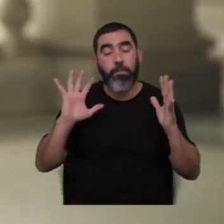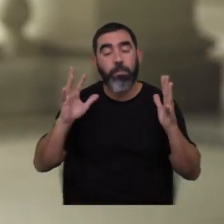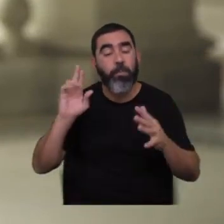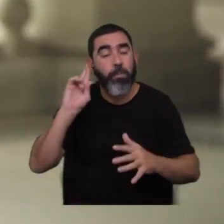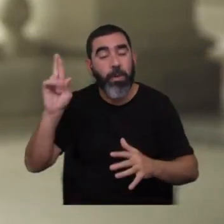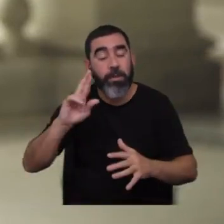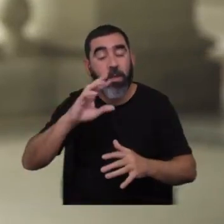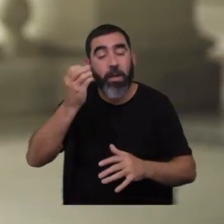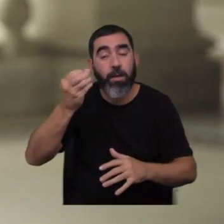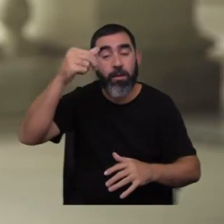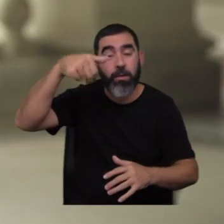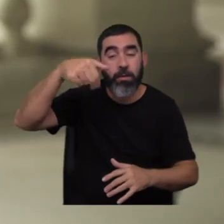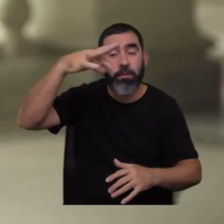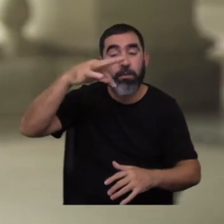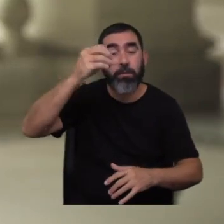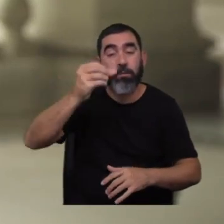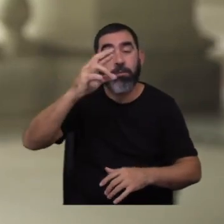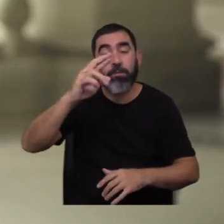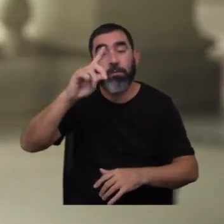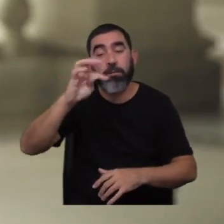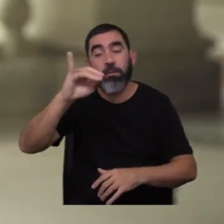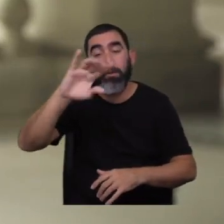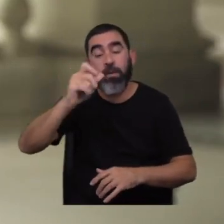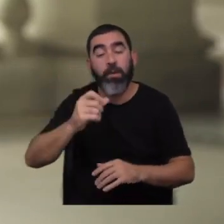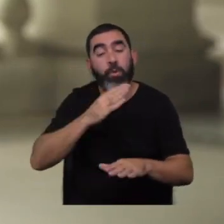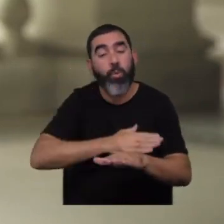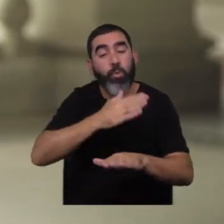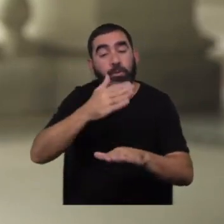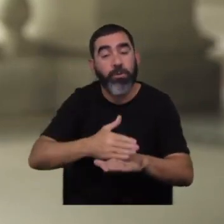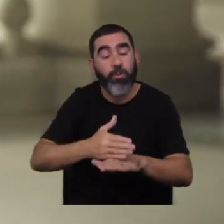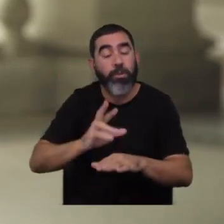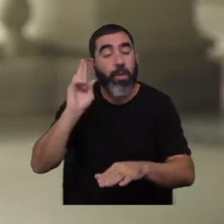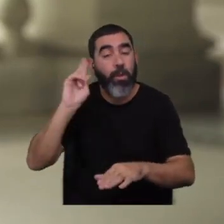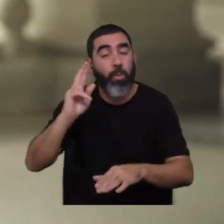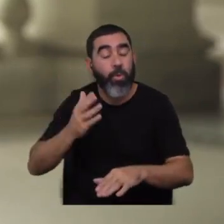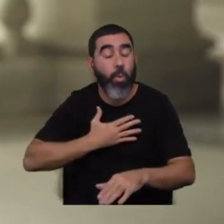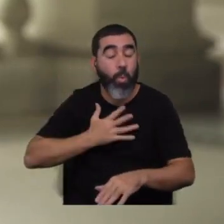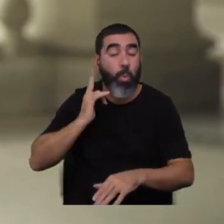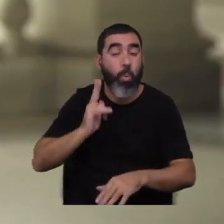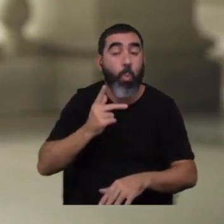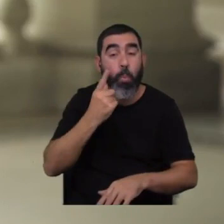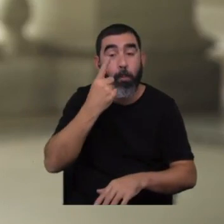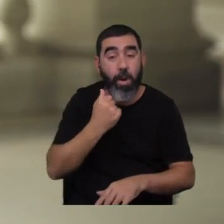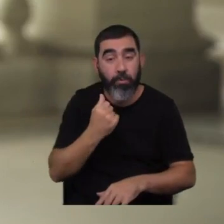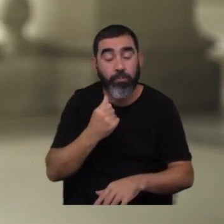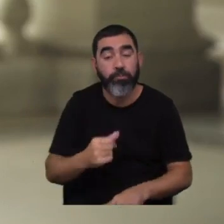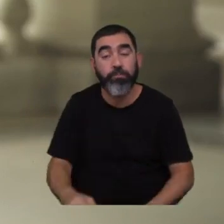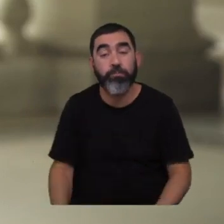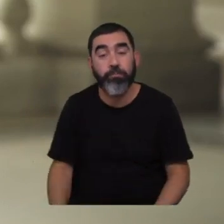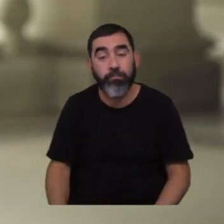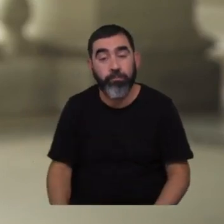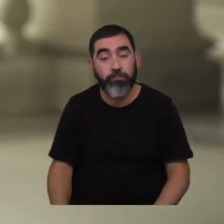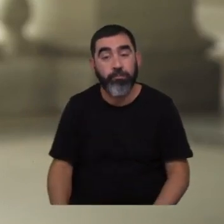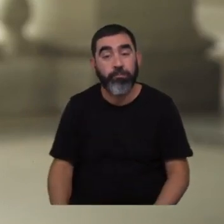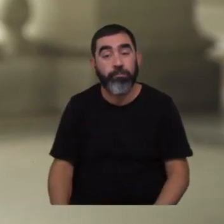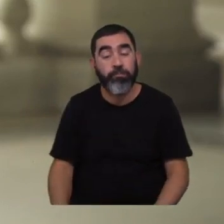de la Antártida y el efecto de los sonidos emitidos por el hombre, ¿sí? En